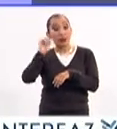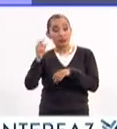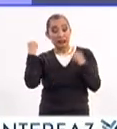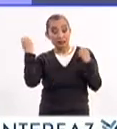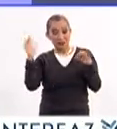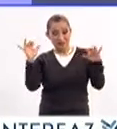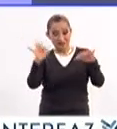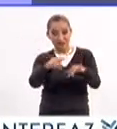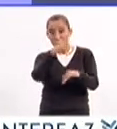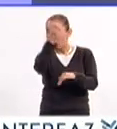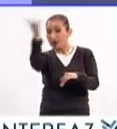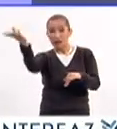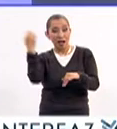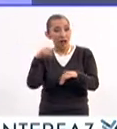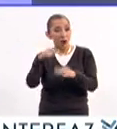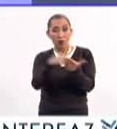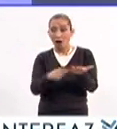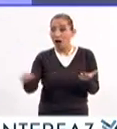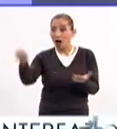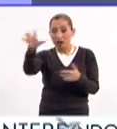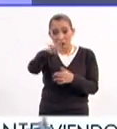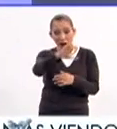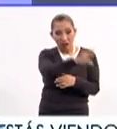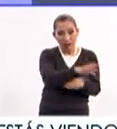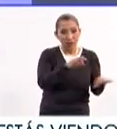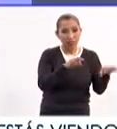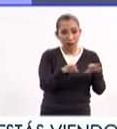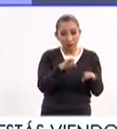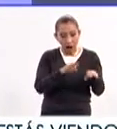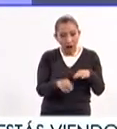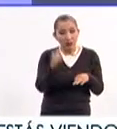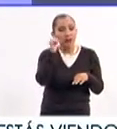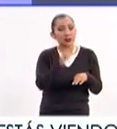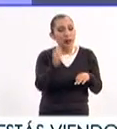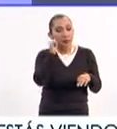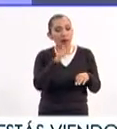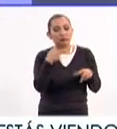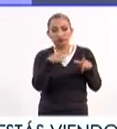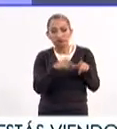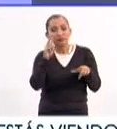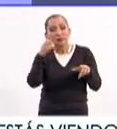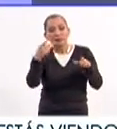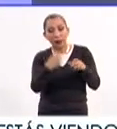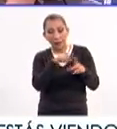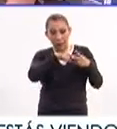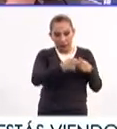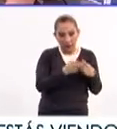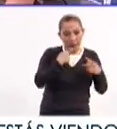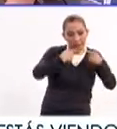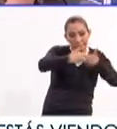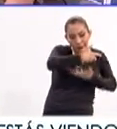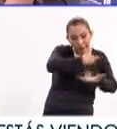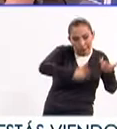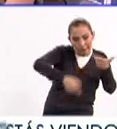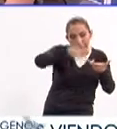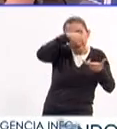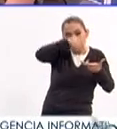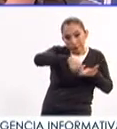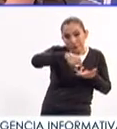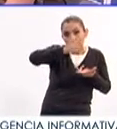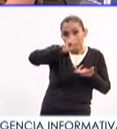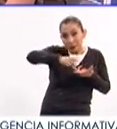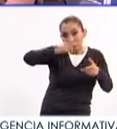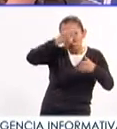este, cualquiera de nuestros foros, en cualquiera de nuestras áreas de trabajo, siempre damos continuidad. Empezamos una discusión a partir de